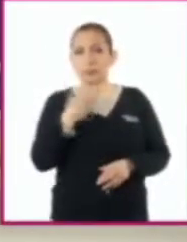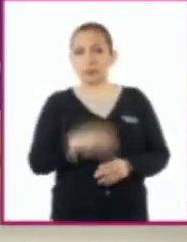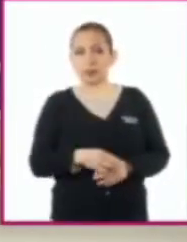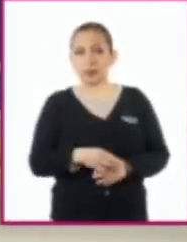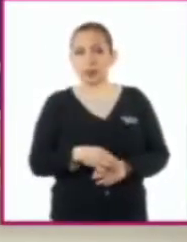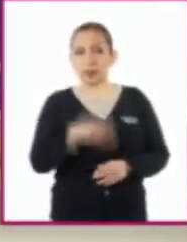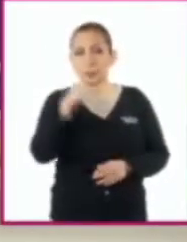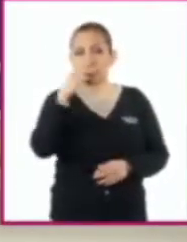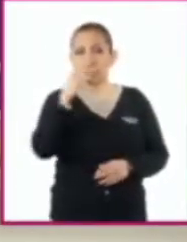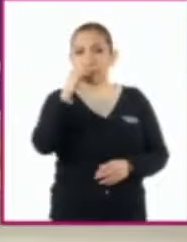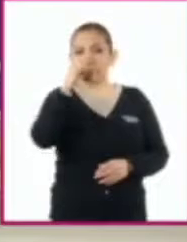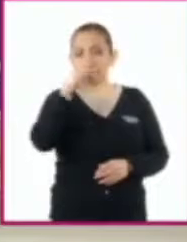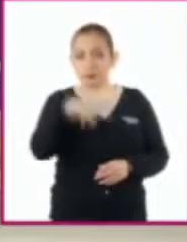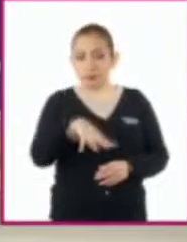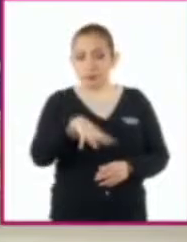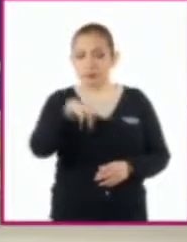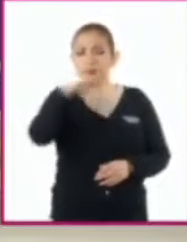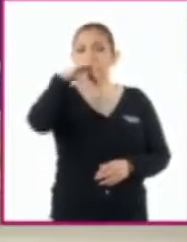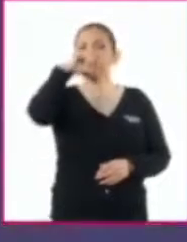exhalen,